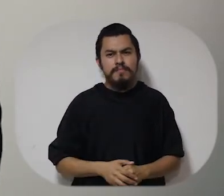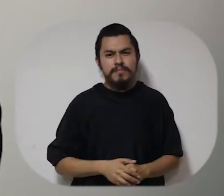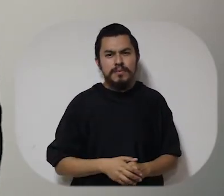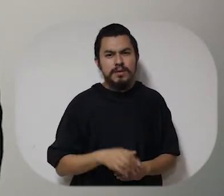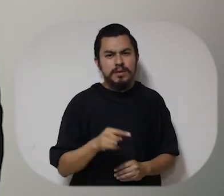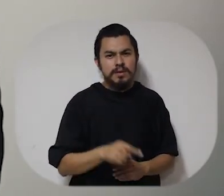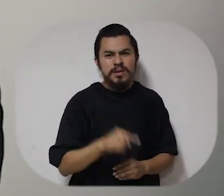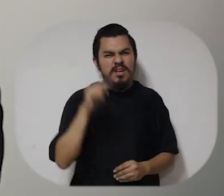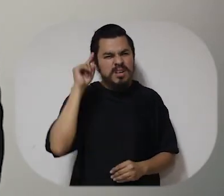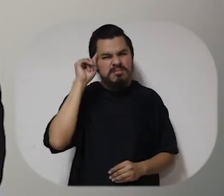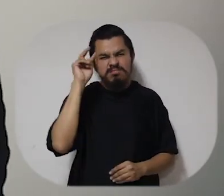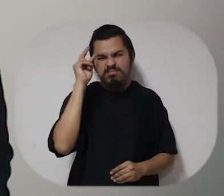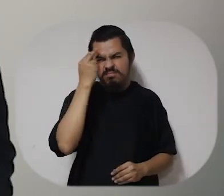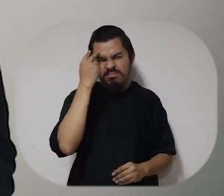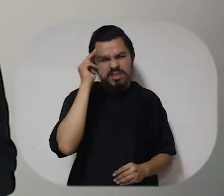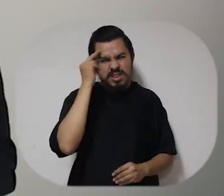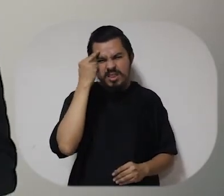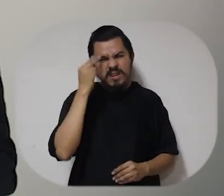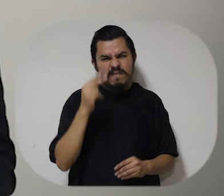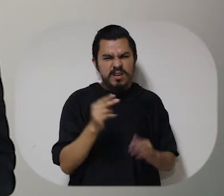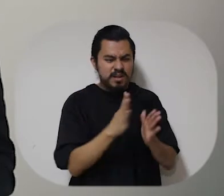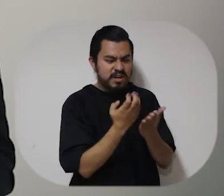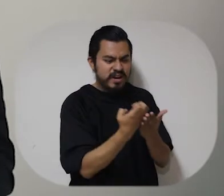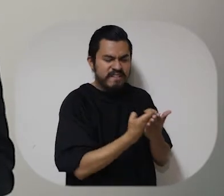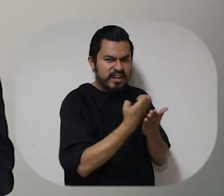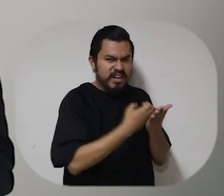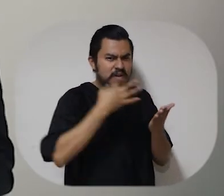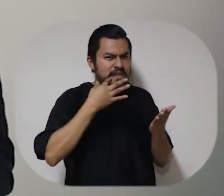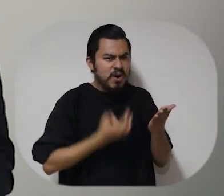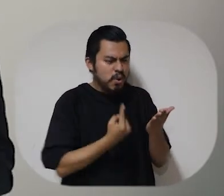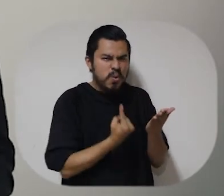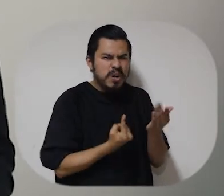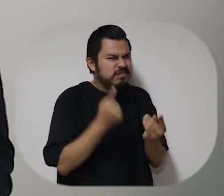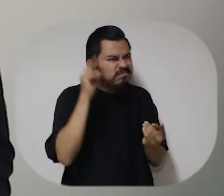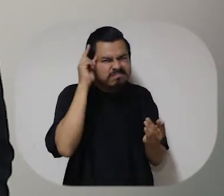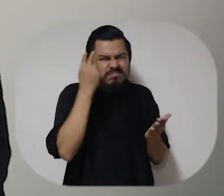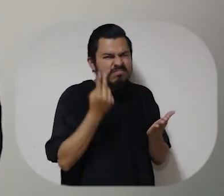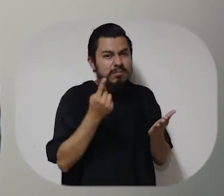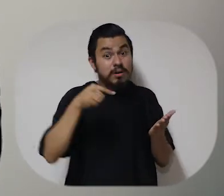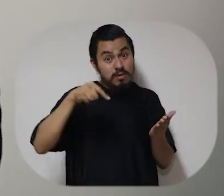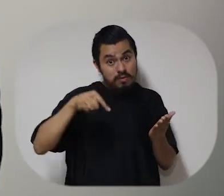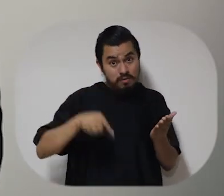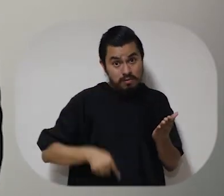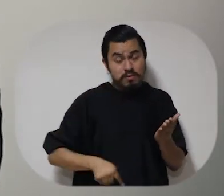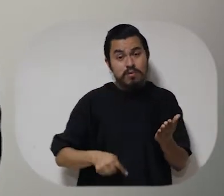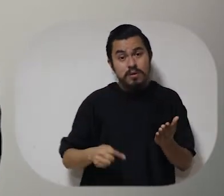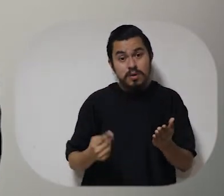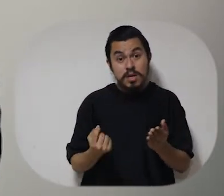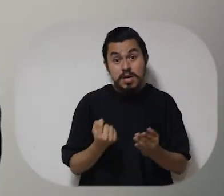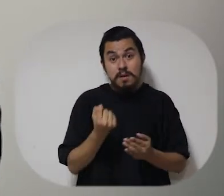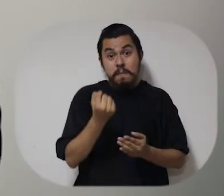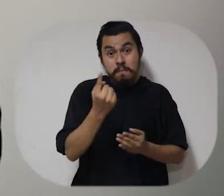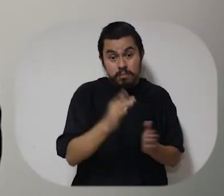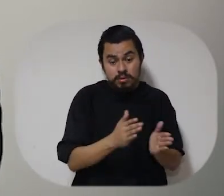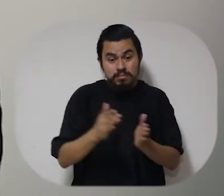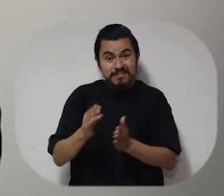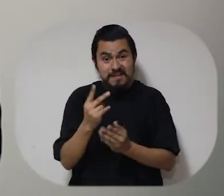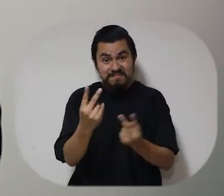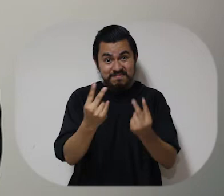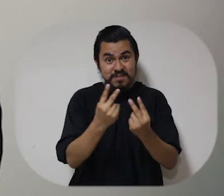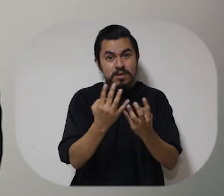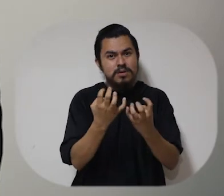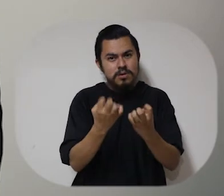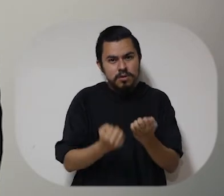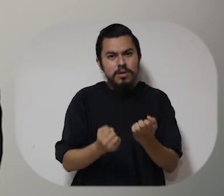verdadero. Por eso es que en este tiempo y en el siguiente video yo quiero compartir puntos generales acerca de la